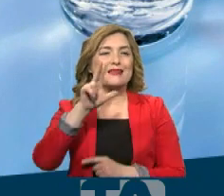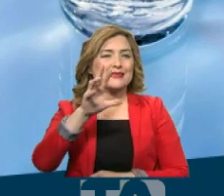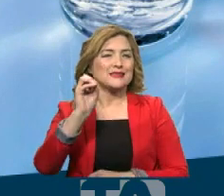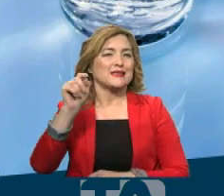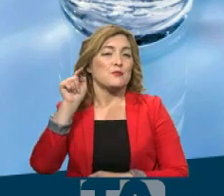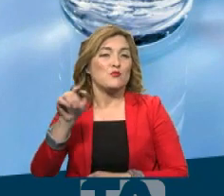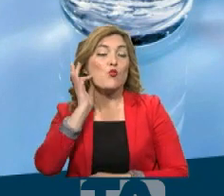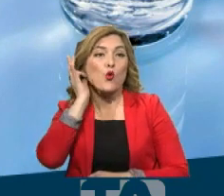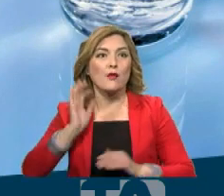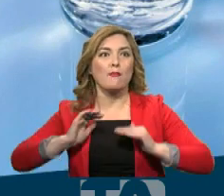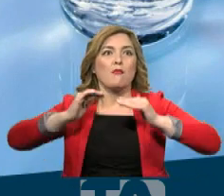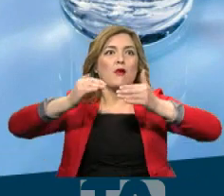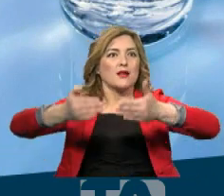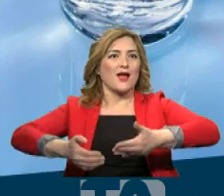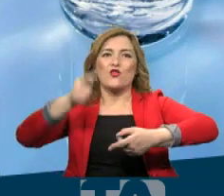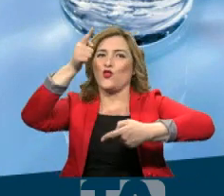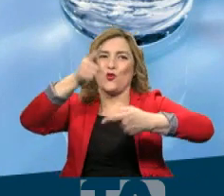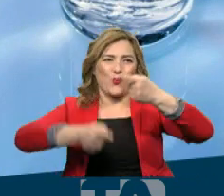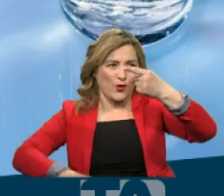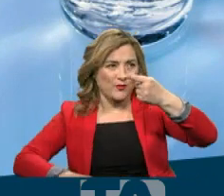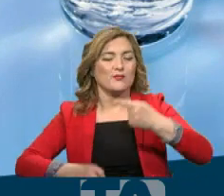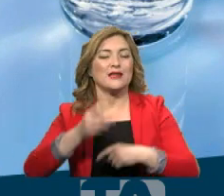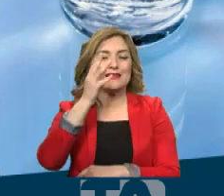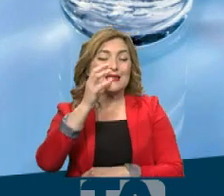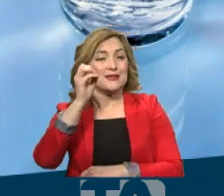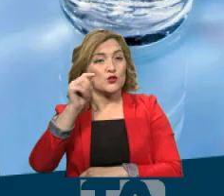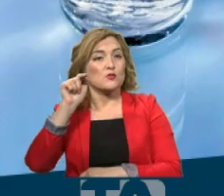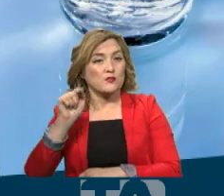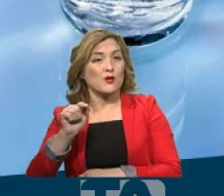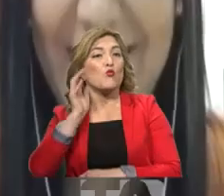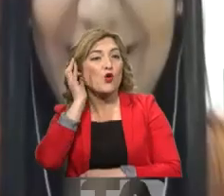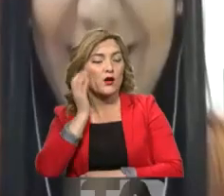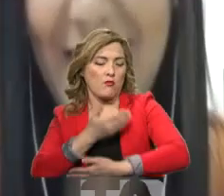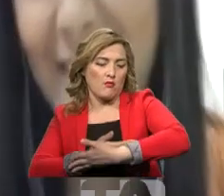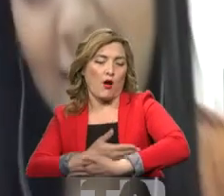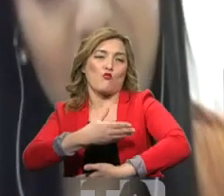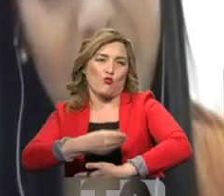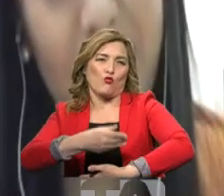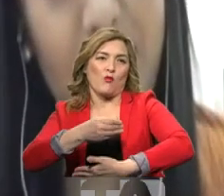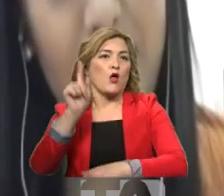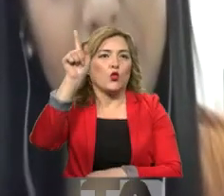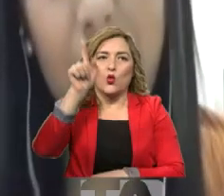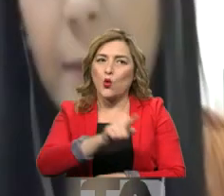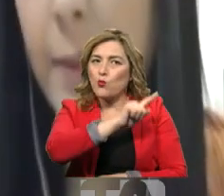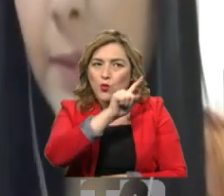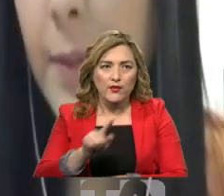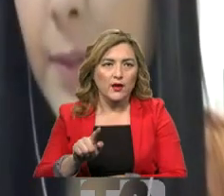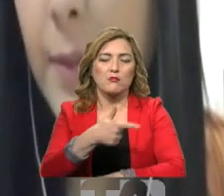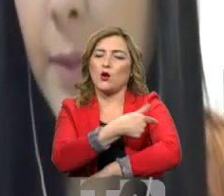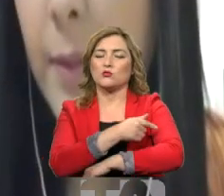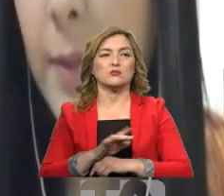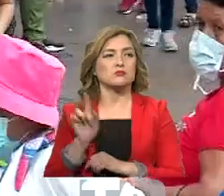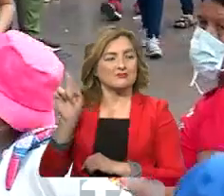de 300.000 mujeres embarazadas ni las 600.000 mujeres en periodo de lactancia. Esteban Ortiz, médico especialista en salud